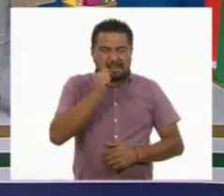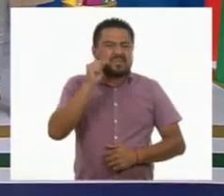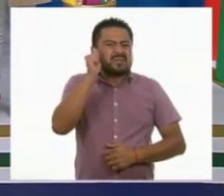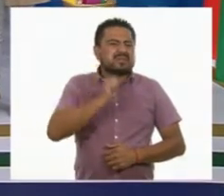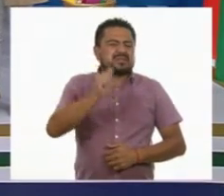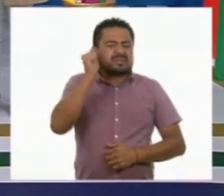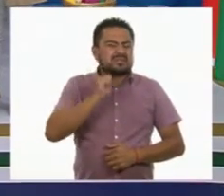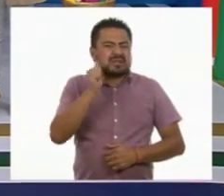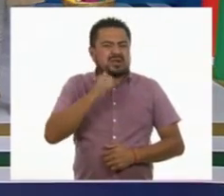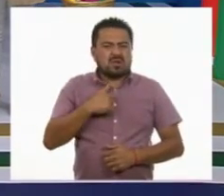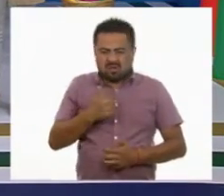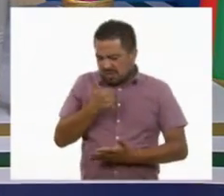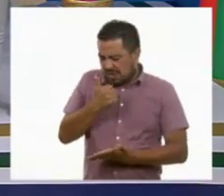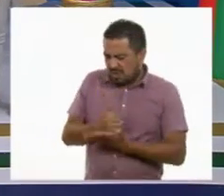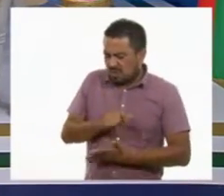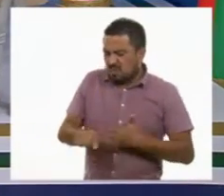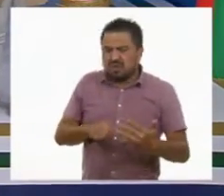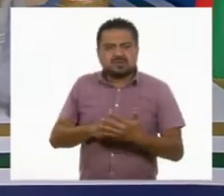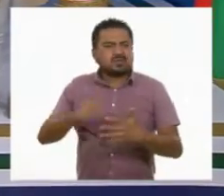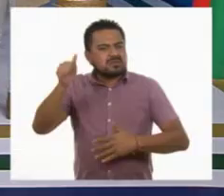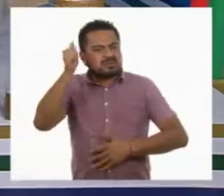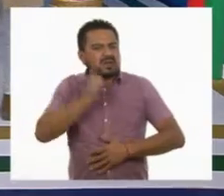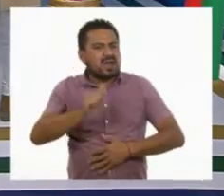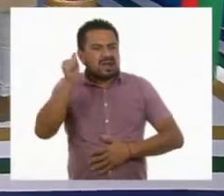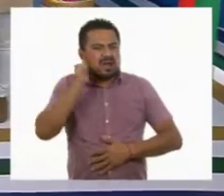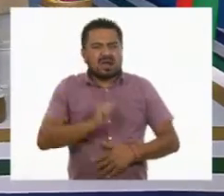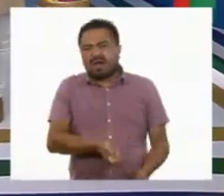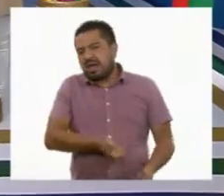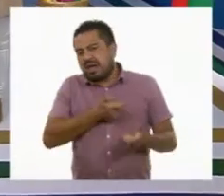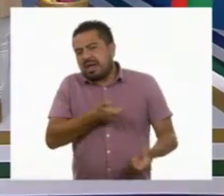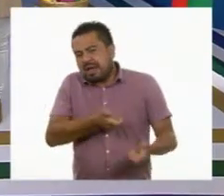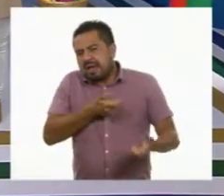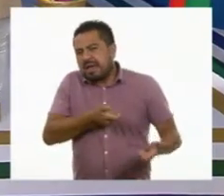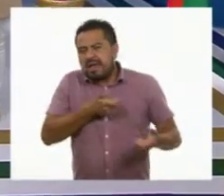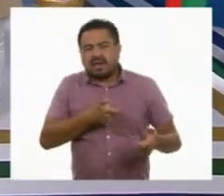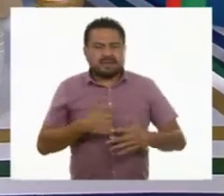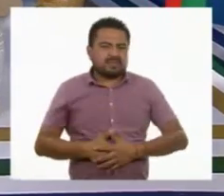Siempre estoy aquí, siempre.